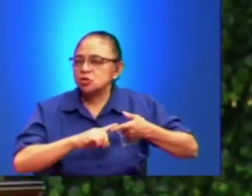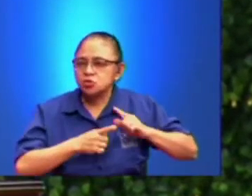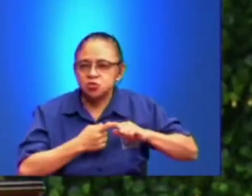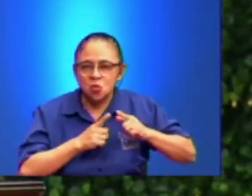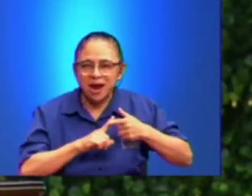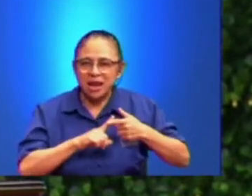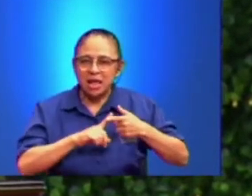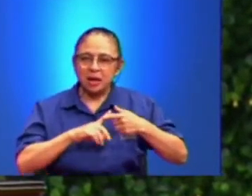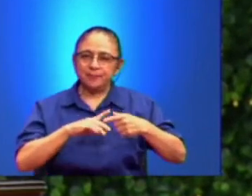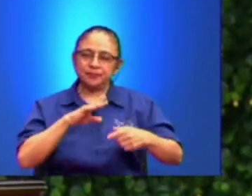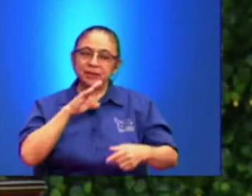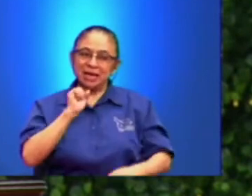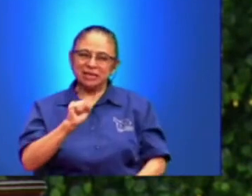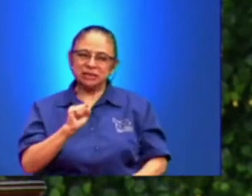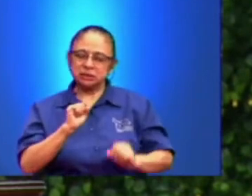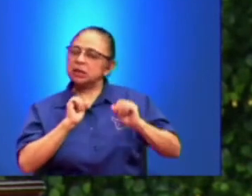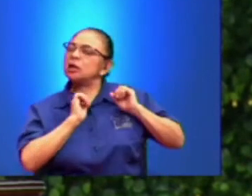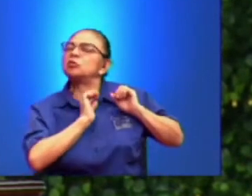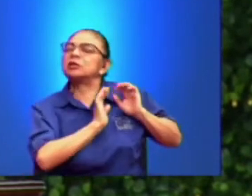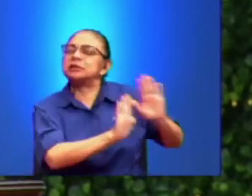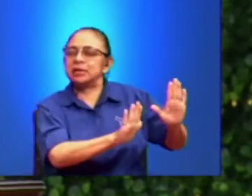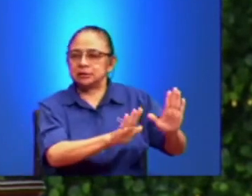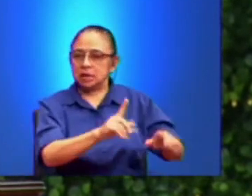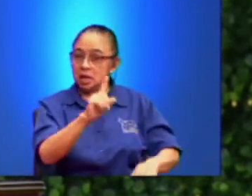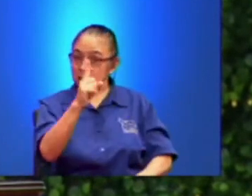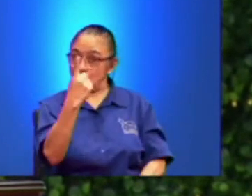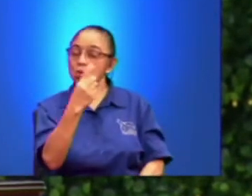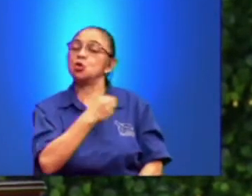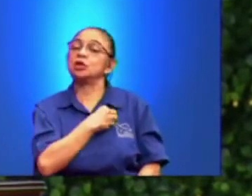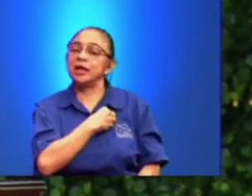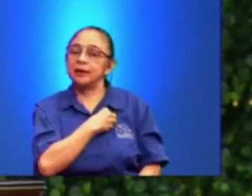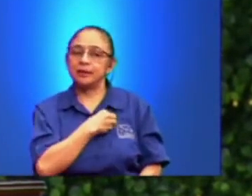que lo rechace el que el el que uno quiere